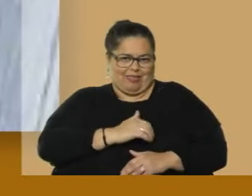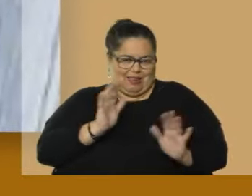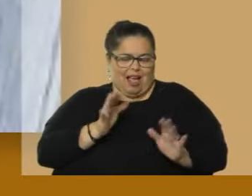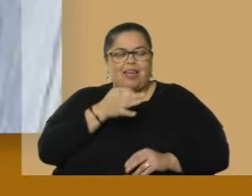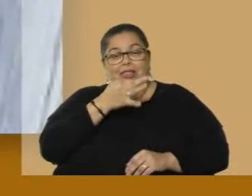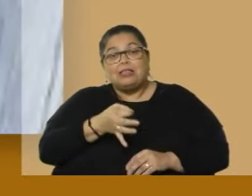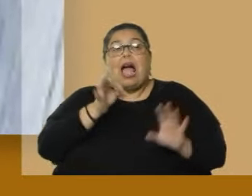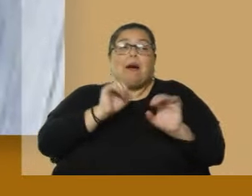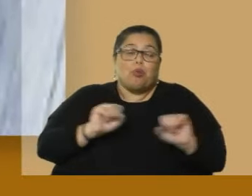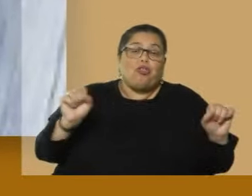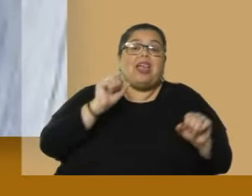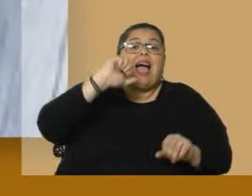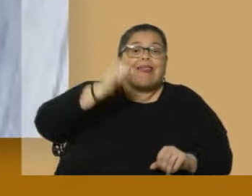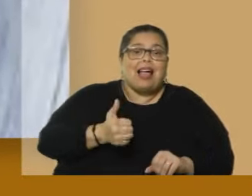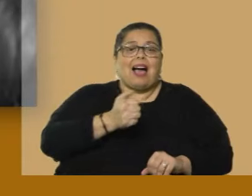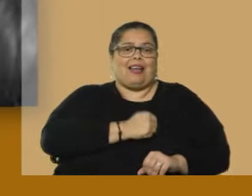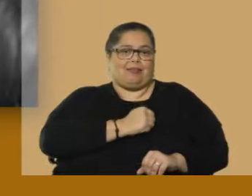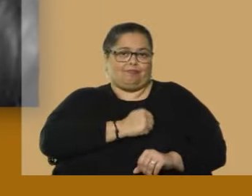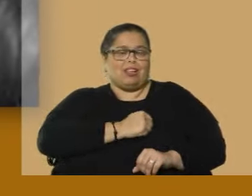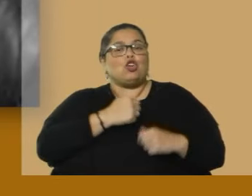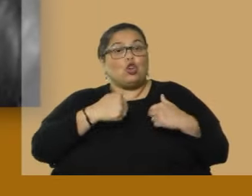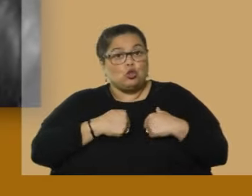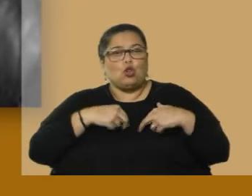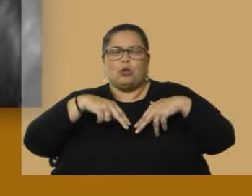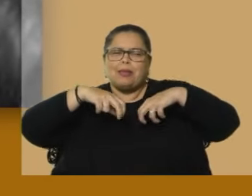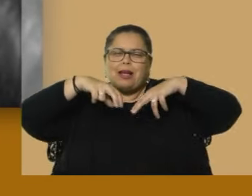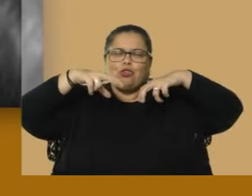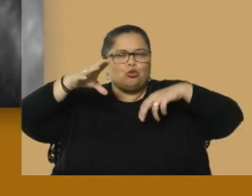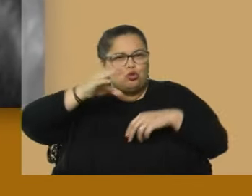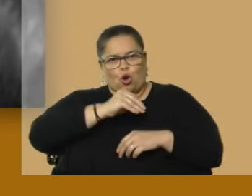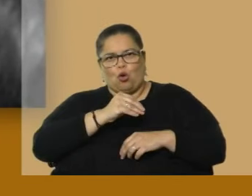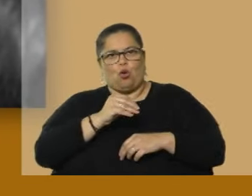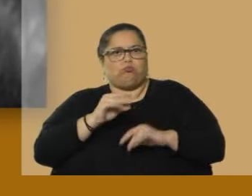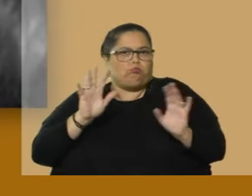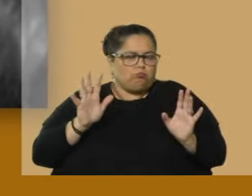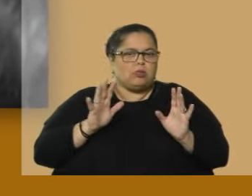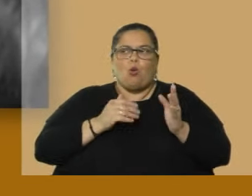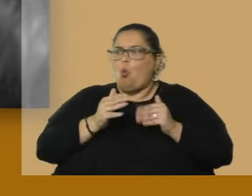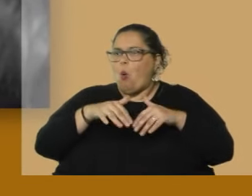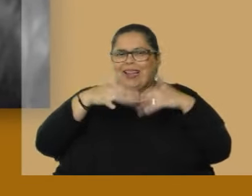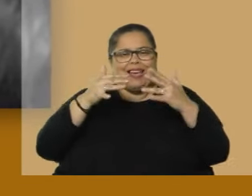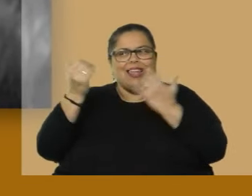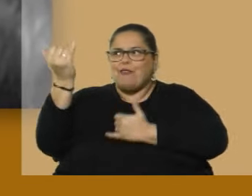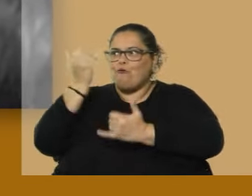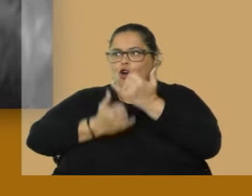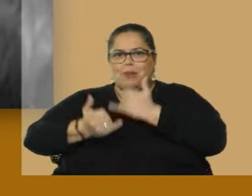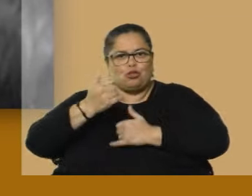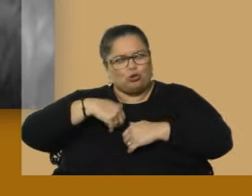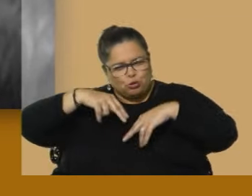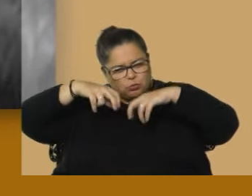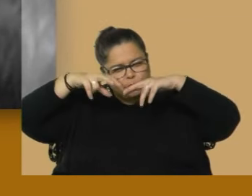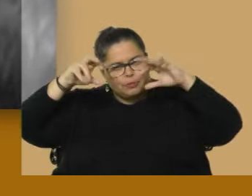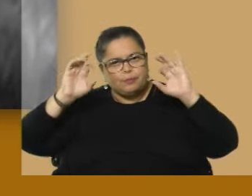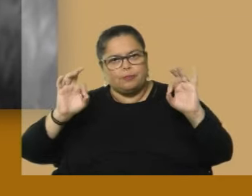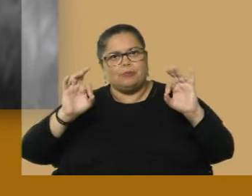y bueno, lo que hacemos normalmente es chequear toda la información o datos, aun cuando no sean verosímiles o no haya elementos para suponer que esté en nuestro país. La